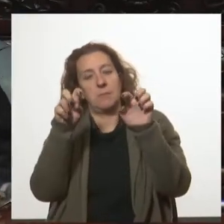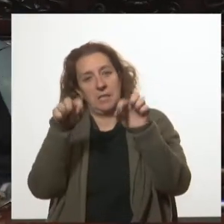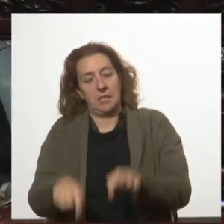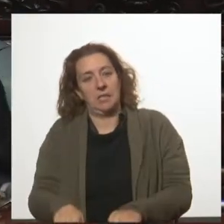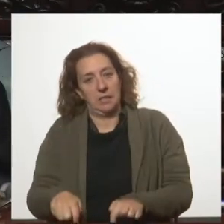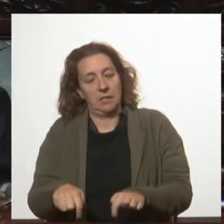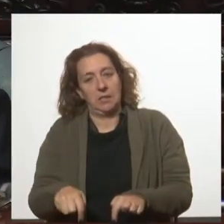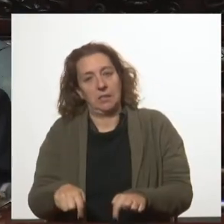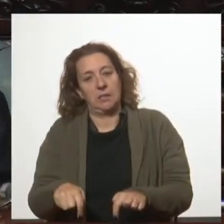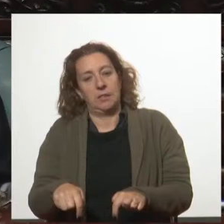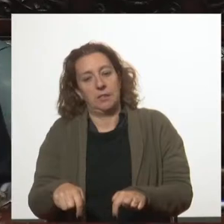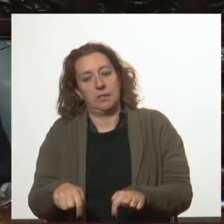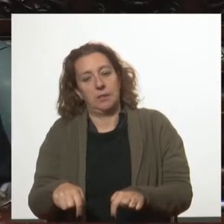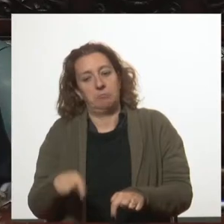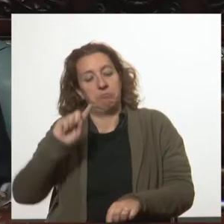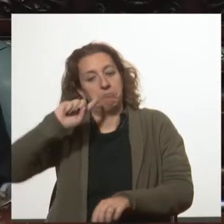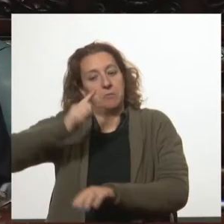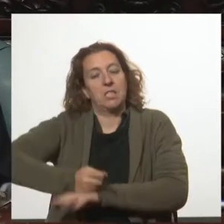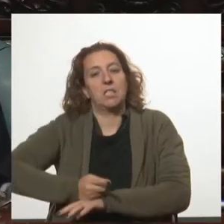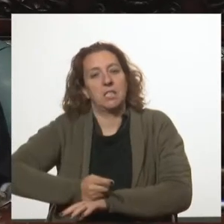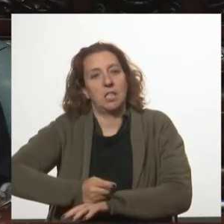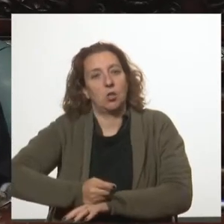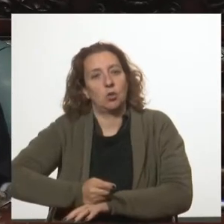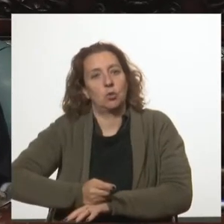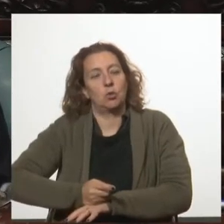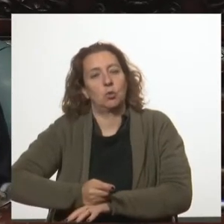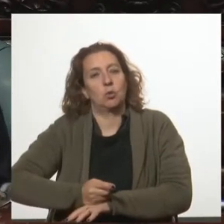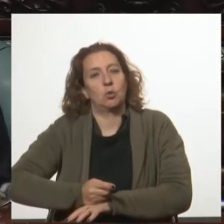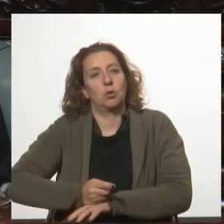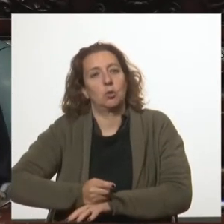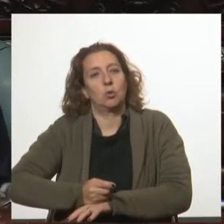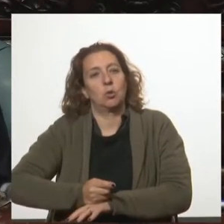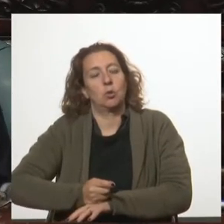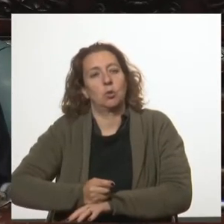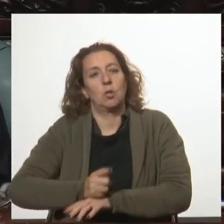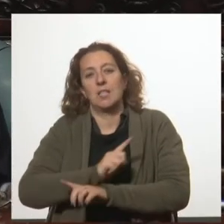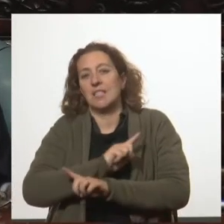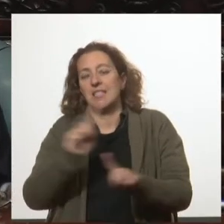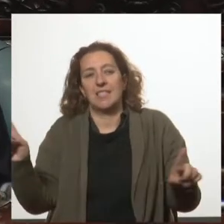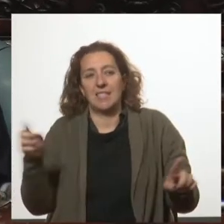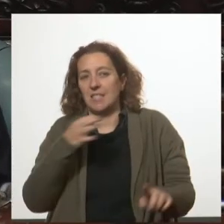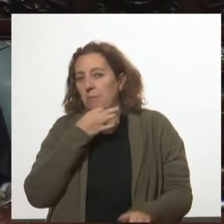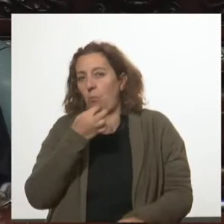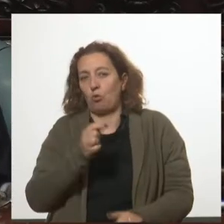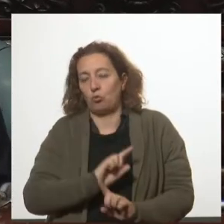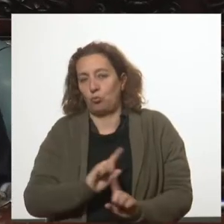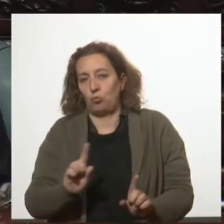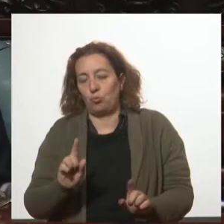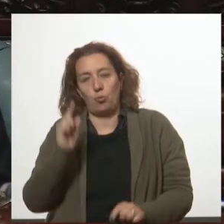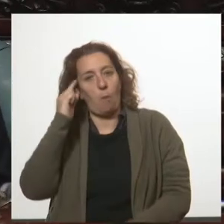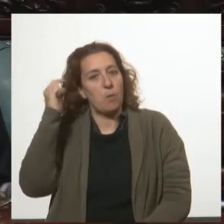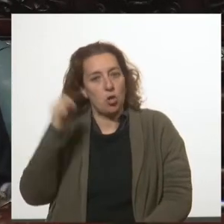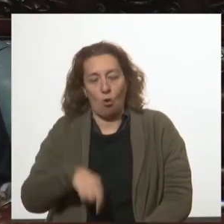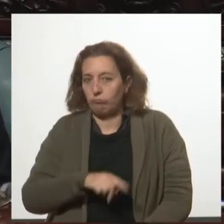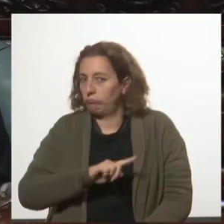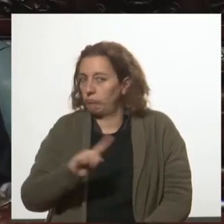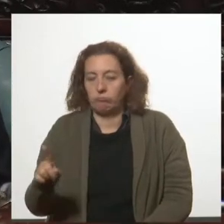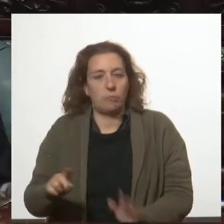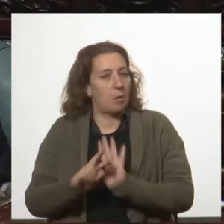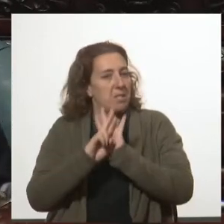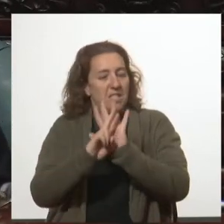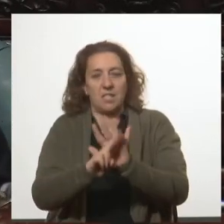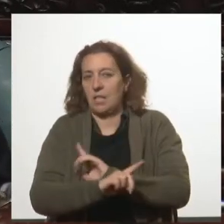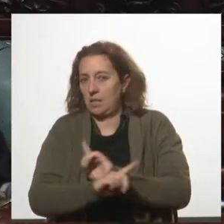tema decidieron dejar sin vos dejar sin representantes